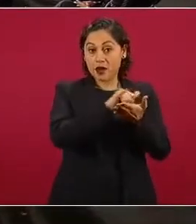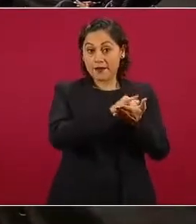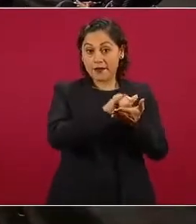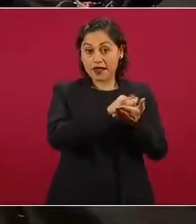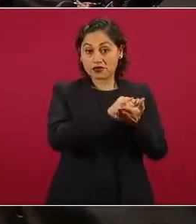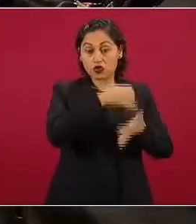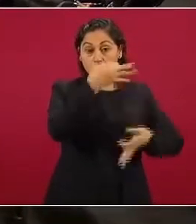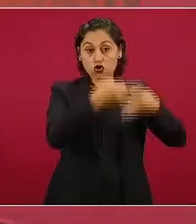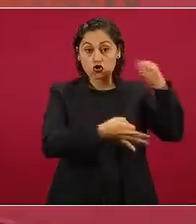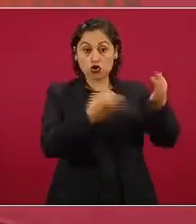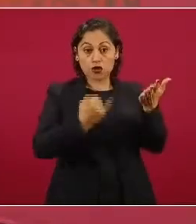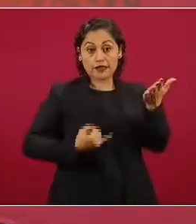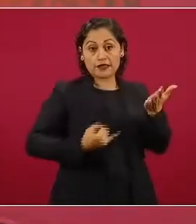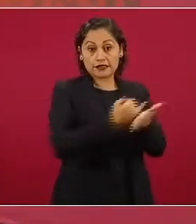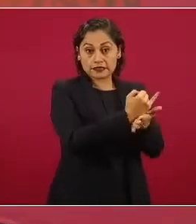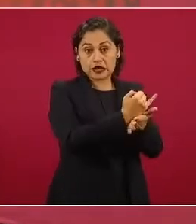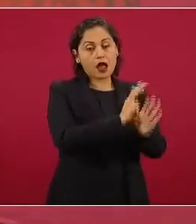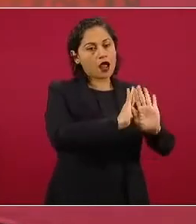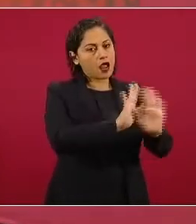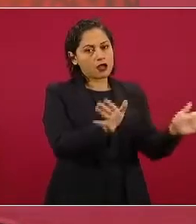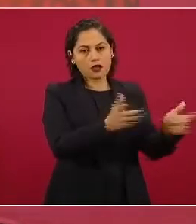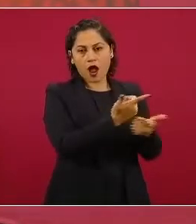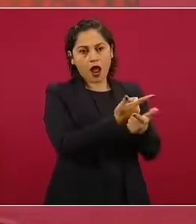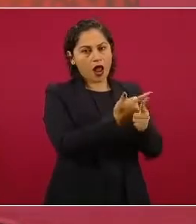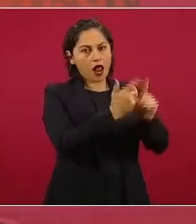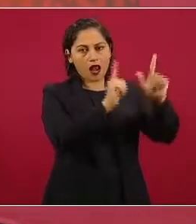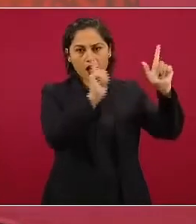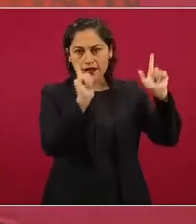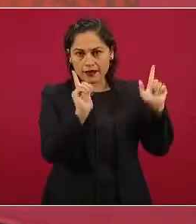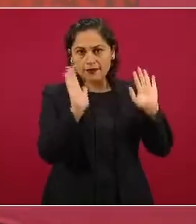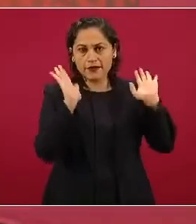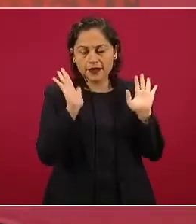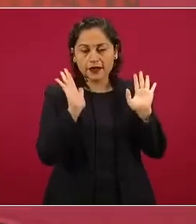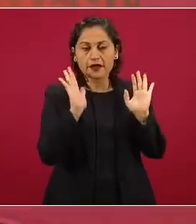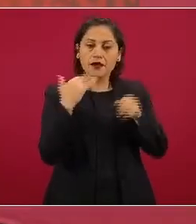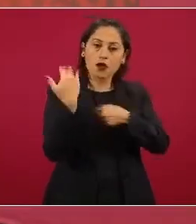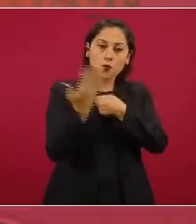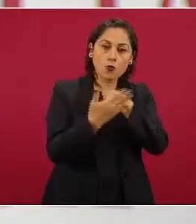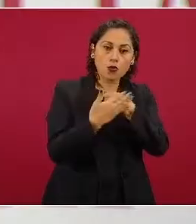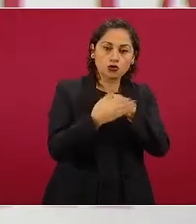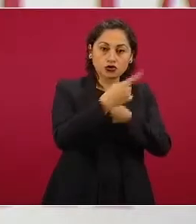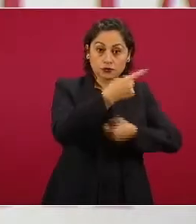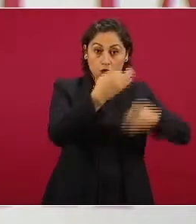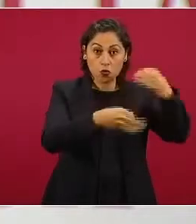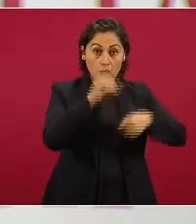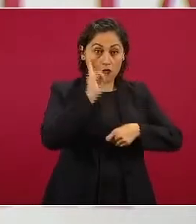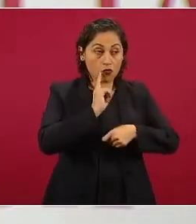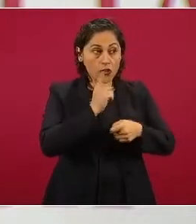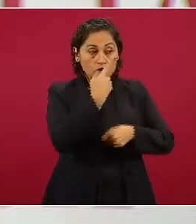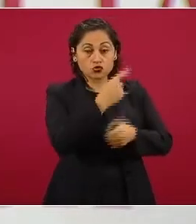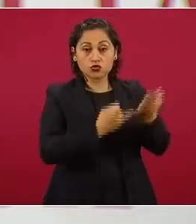si la jueza así lo determina en las próximas horas, se le pone en libertad allá.